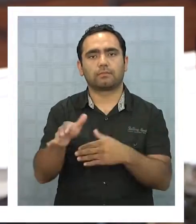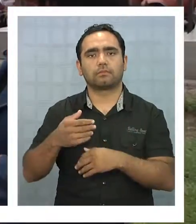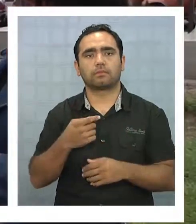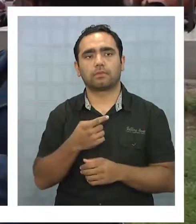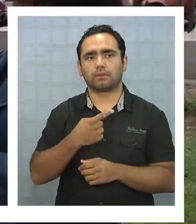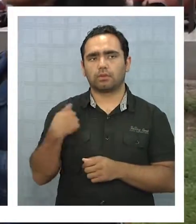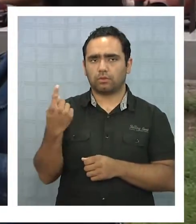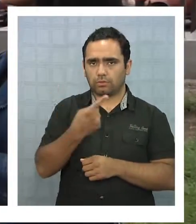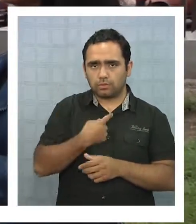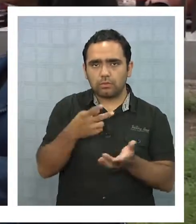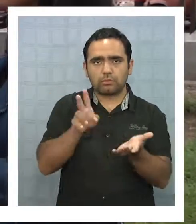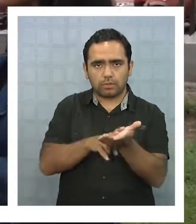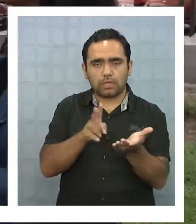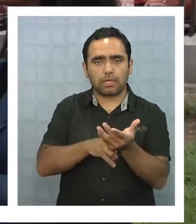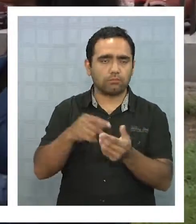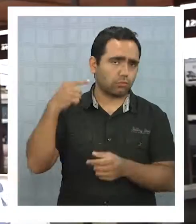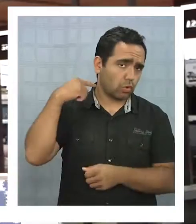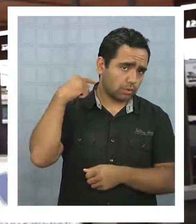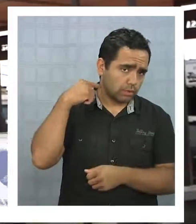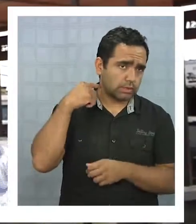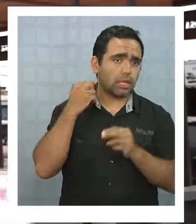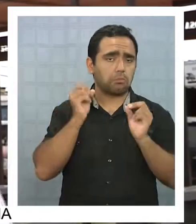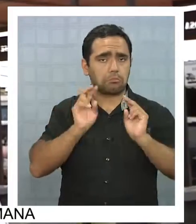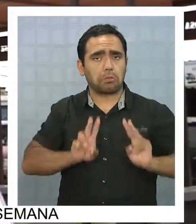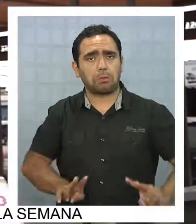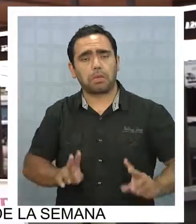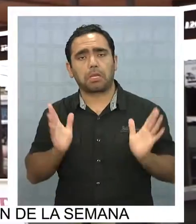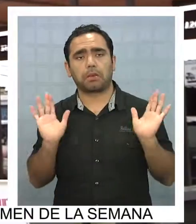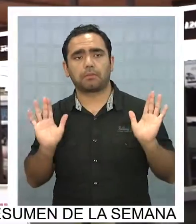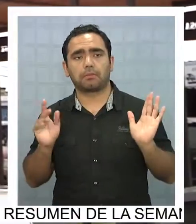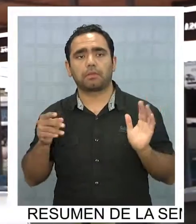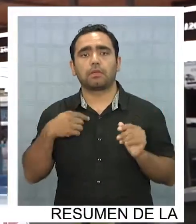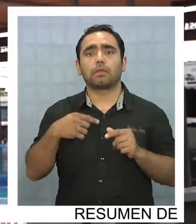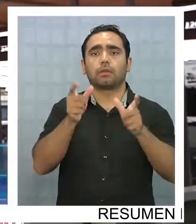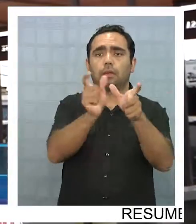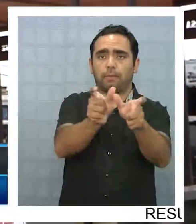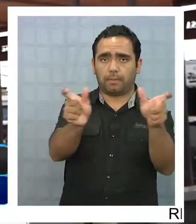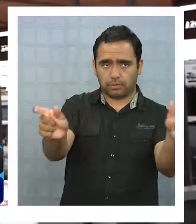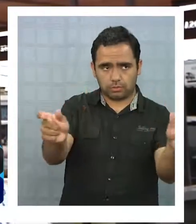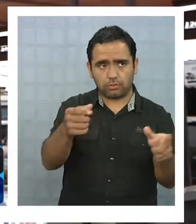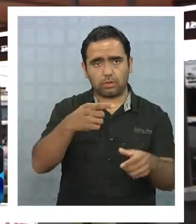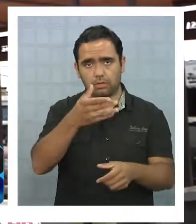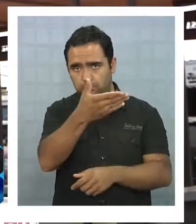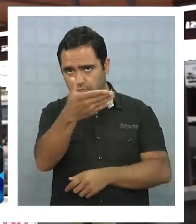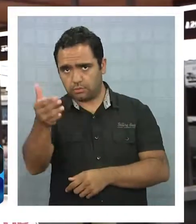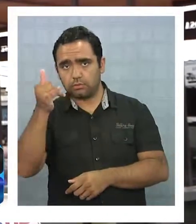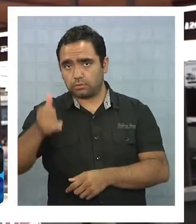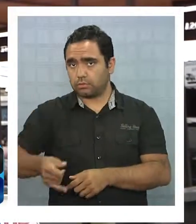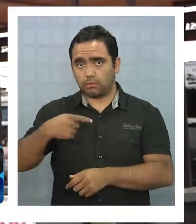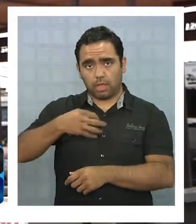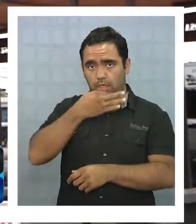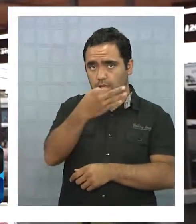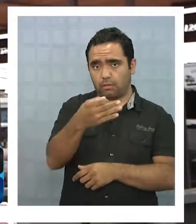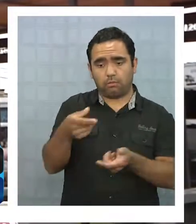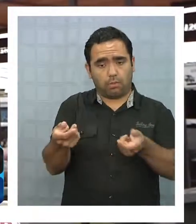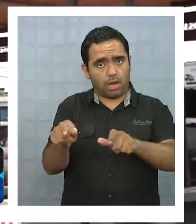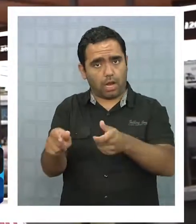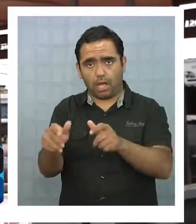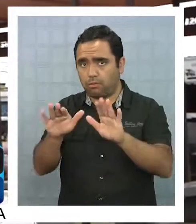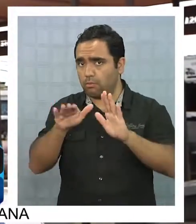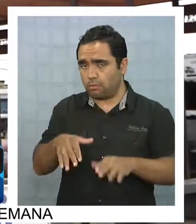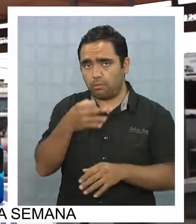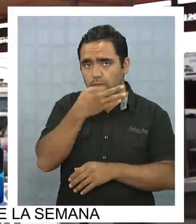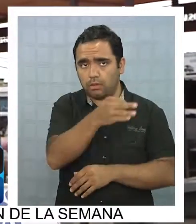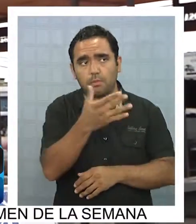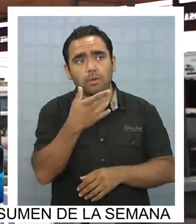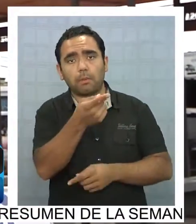Nosotros la verdad es que yo estoy con la conciencia absolutamente tranquila y si en algún momento mis electores, y yo se lo he dicho a ellos permanentemente en la radio porque yo no le tengo miedo a enfrentar las